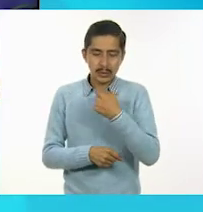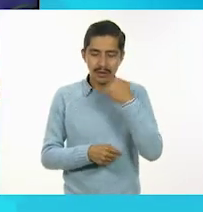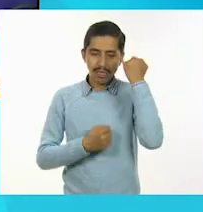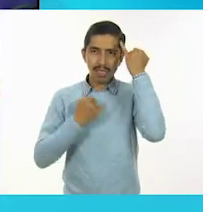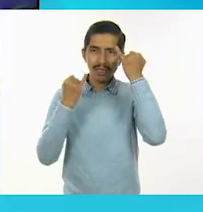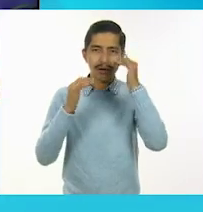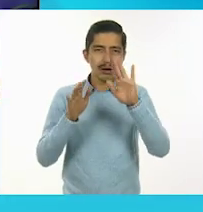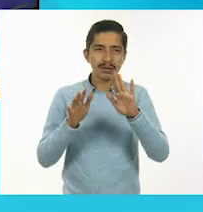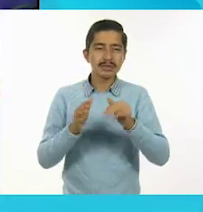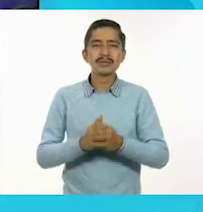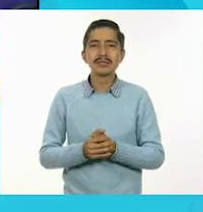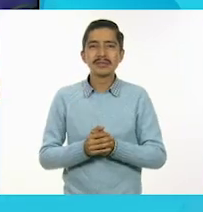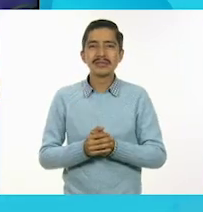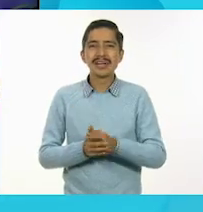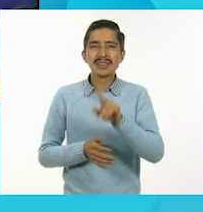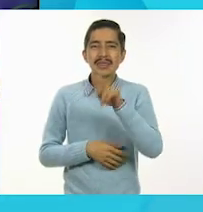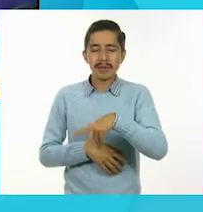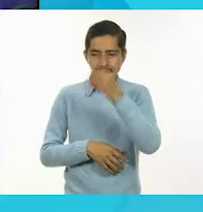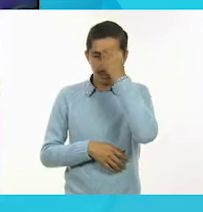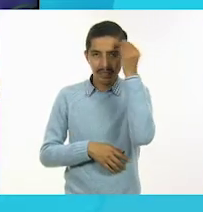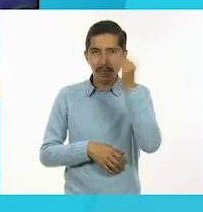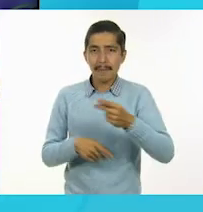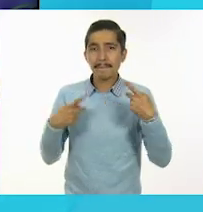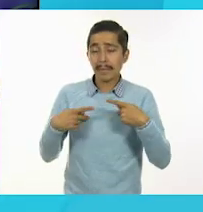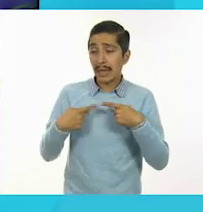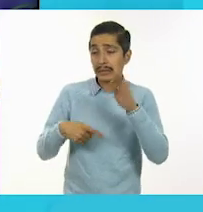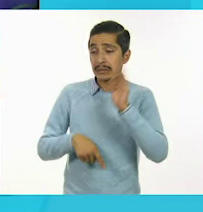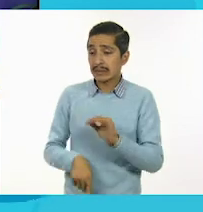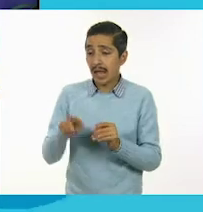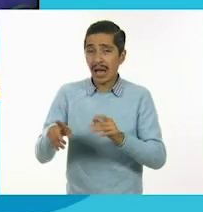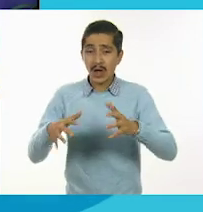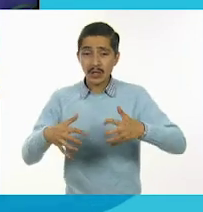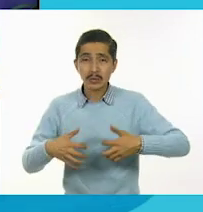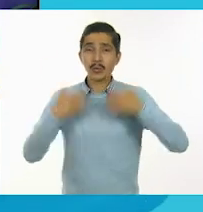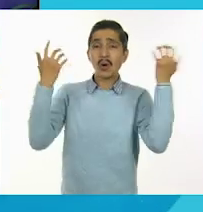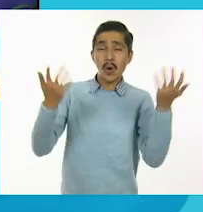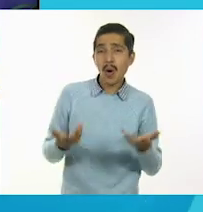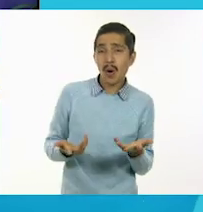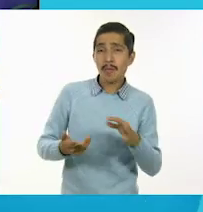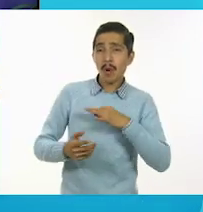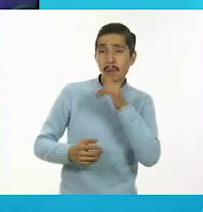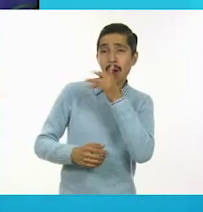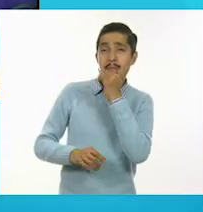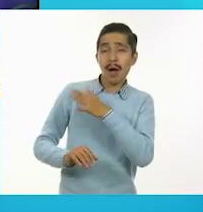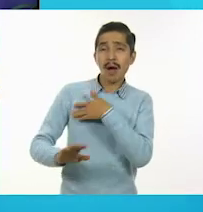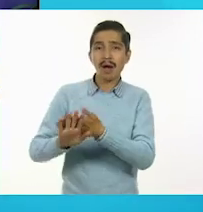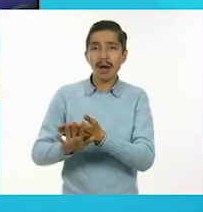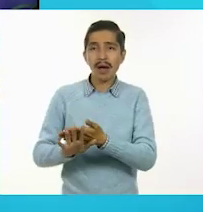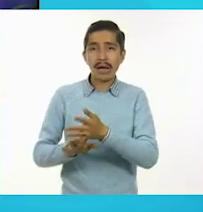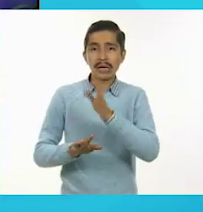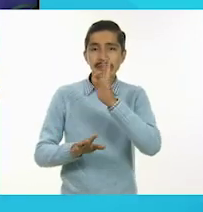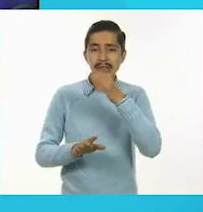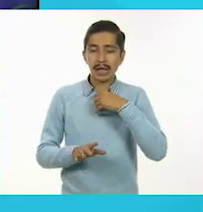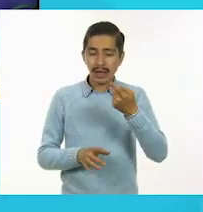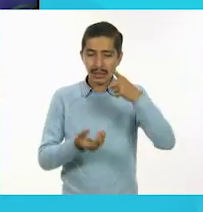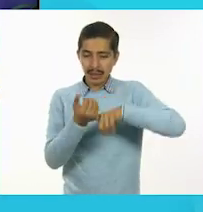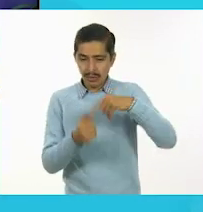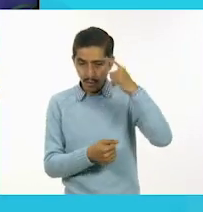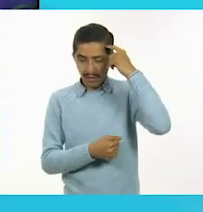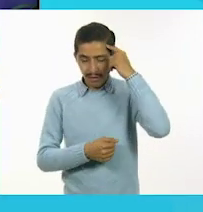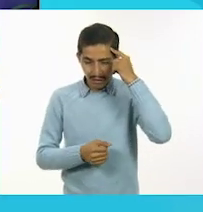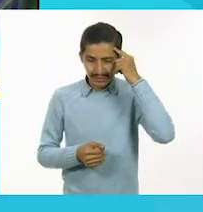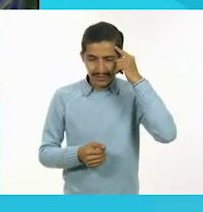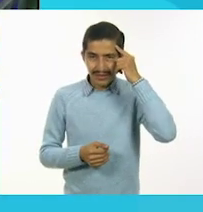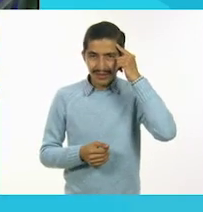¡Ay, no! ¡Qué horrible persona puedes llegar a ser cuando estás enojado! ¡Aunque sea en tus pensamientos! ¡Mi mamá